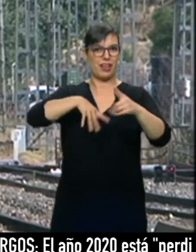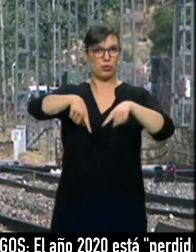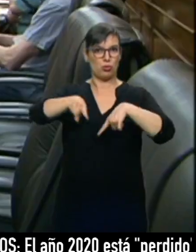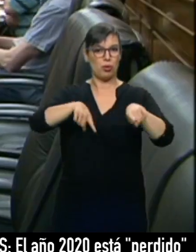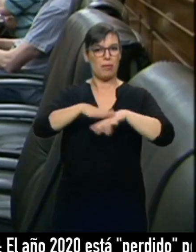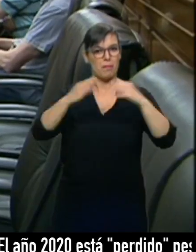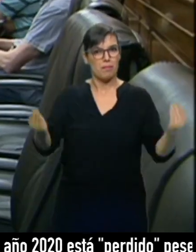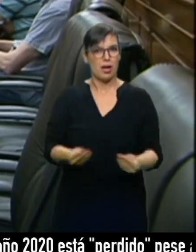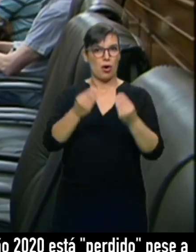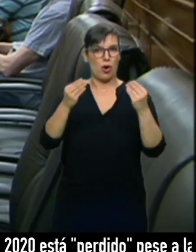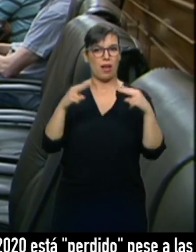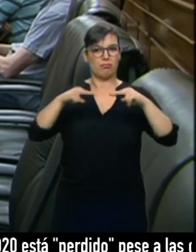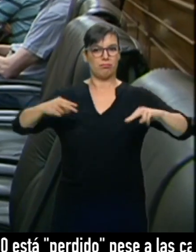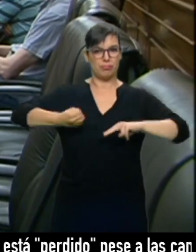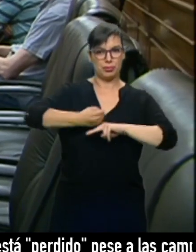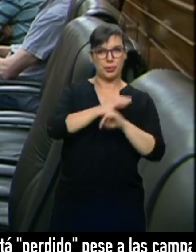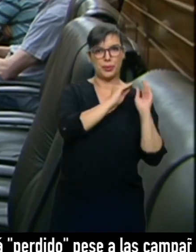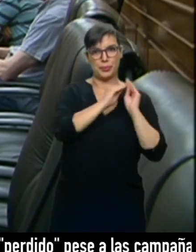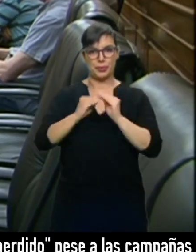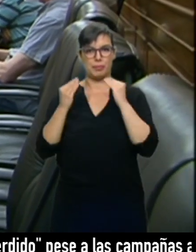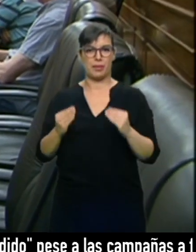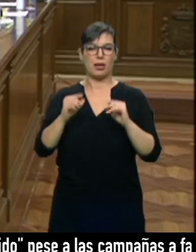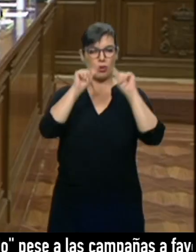las infraestructuras ferroviarias en Ávila precisamente.